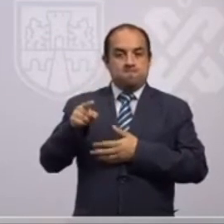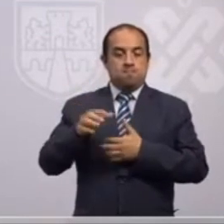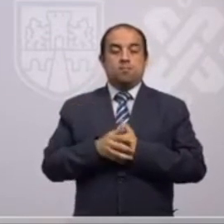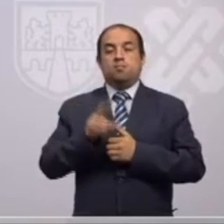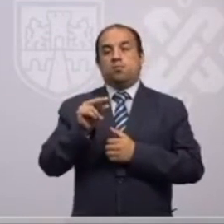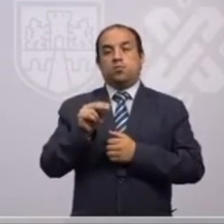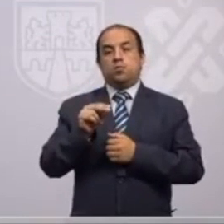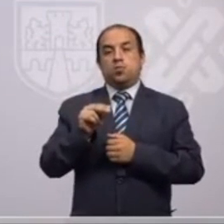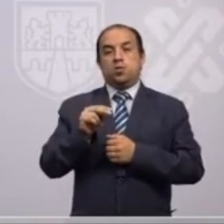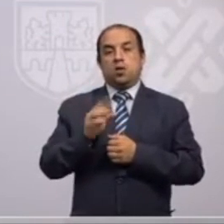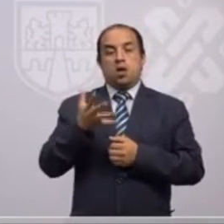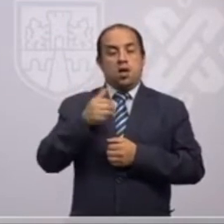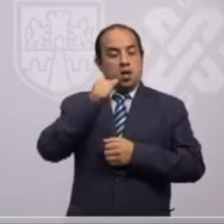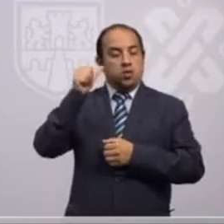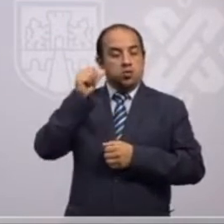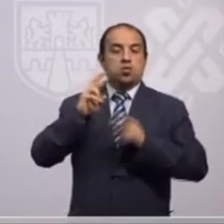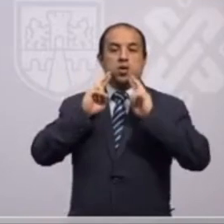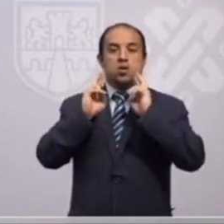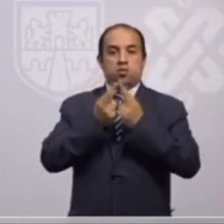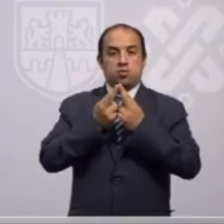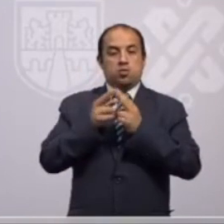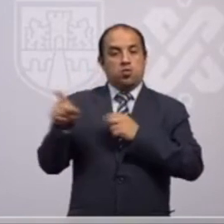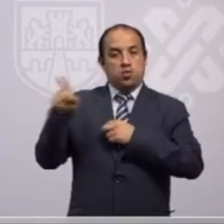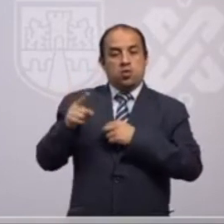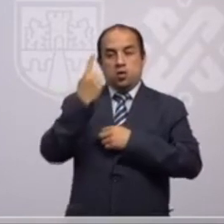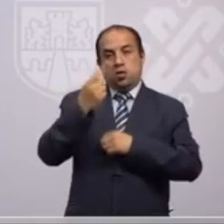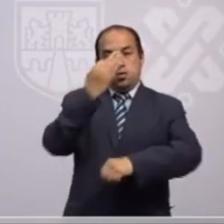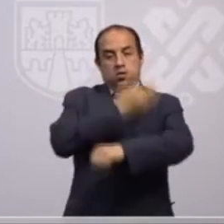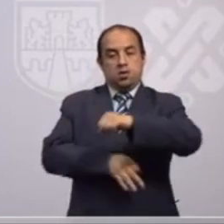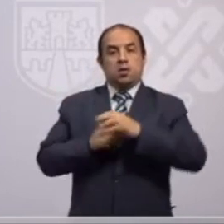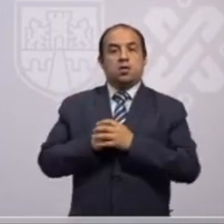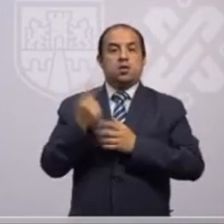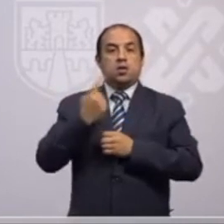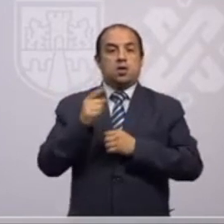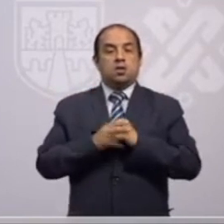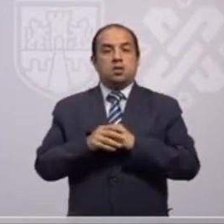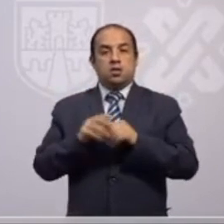4,533 ingresos. Claudia Sheinbaum aseguró que al momento se tiene un promedio diario de